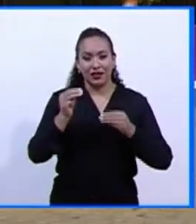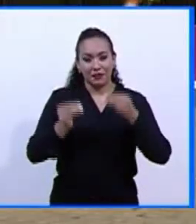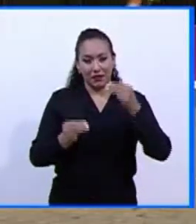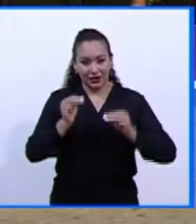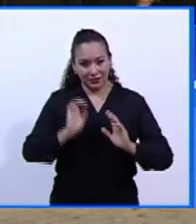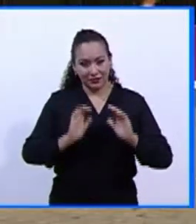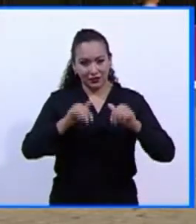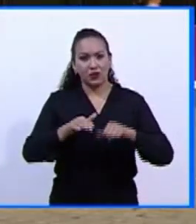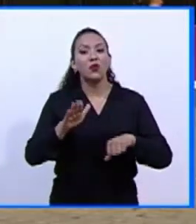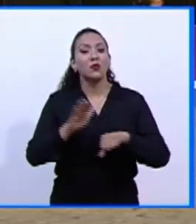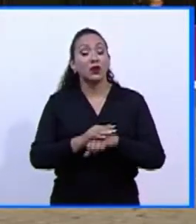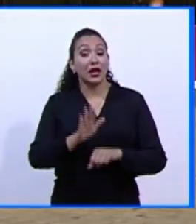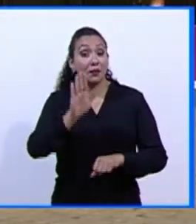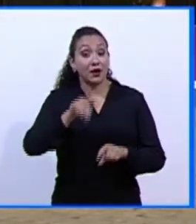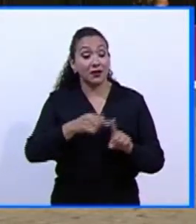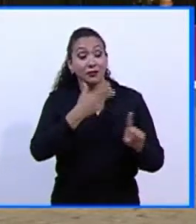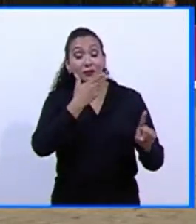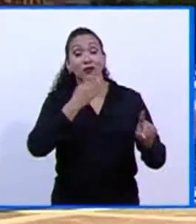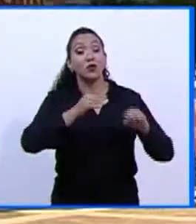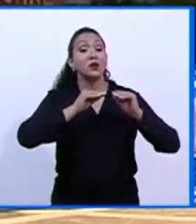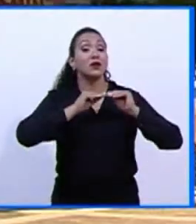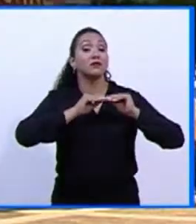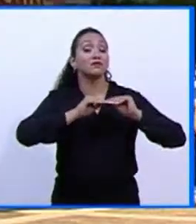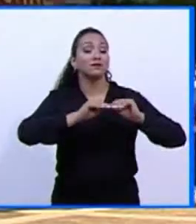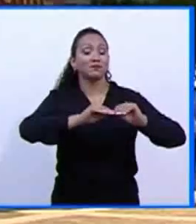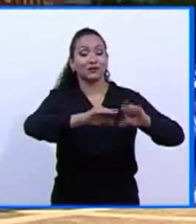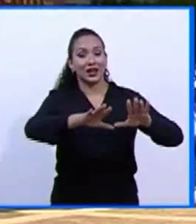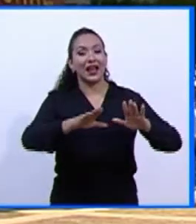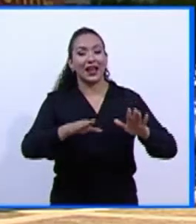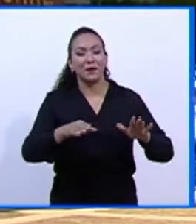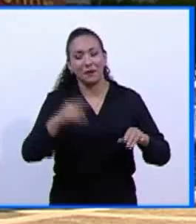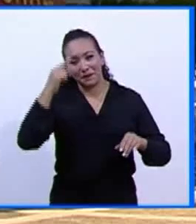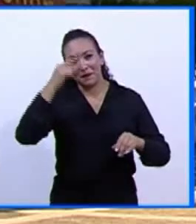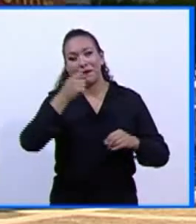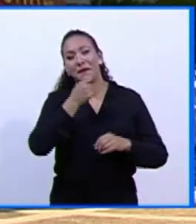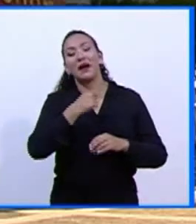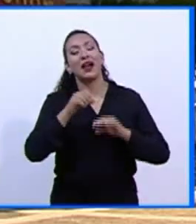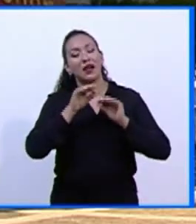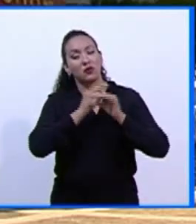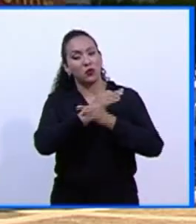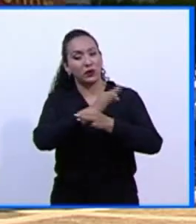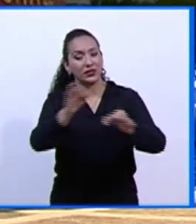por presuntos actos anticipados de campaña. Lo anterior porque la publicación